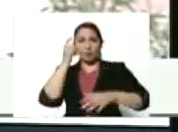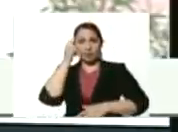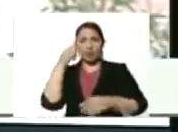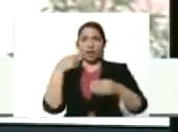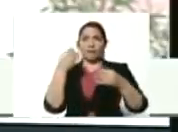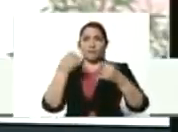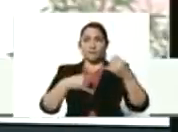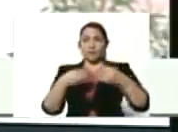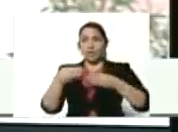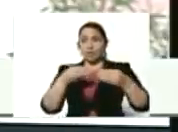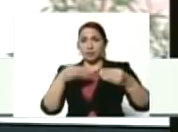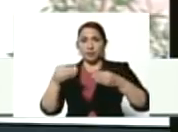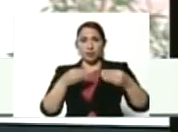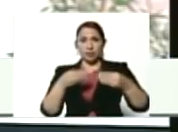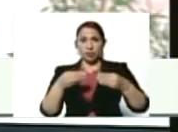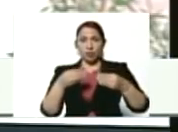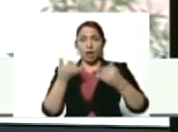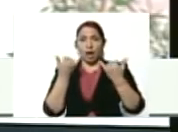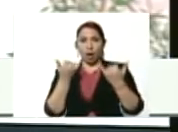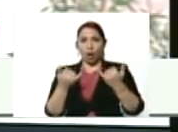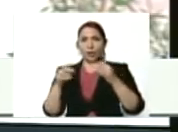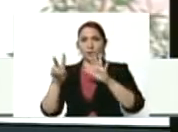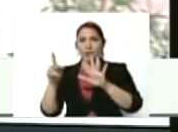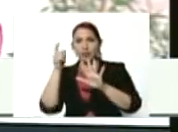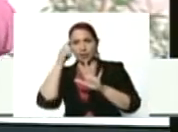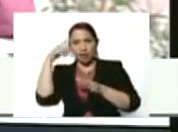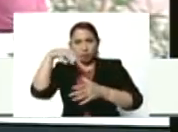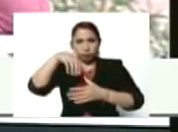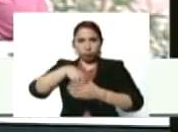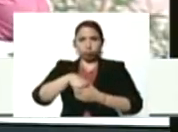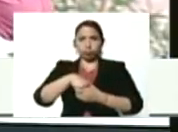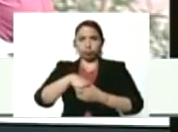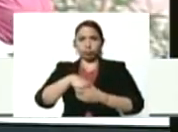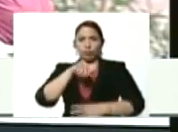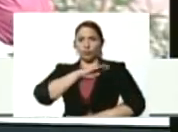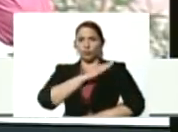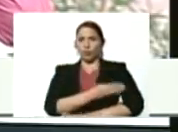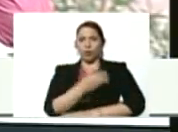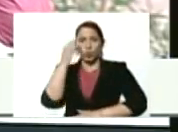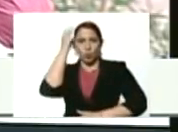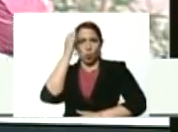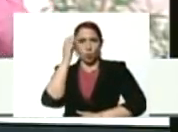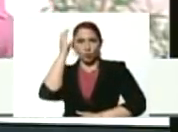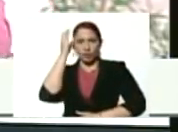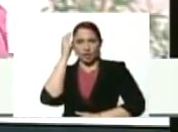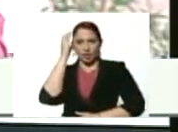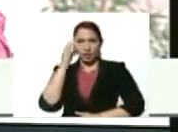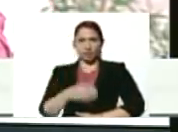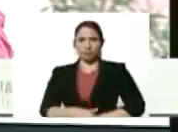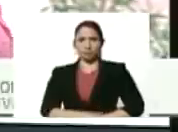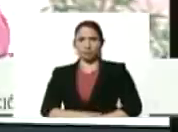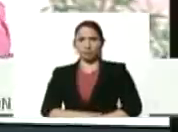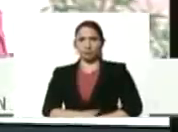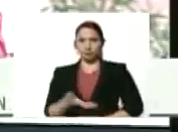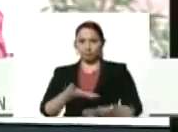flexibilización. Y 7 días de cuarentena radical, consciente,